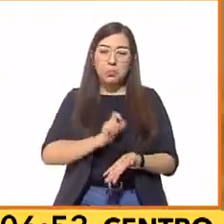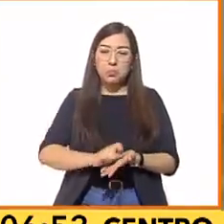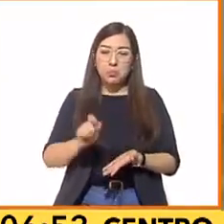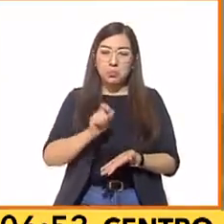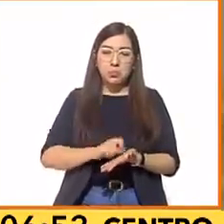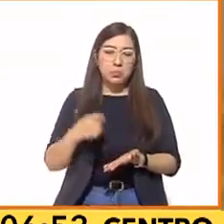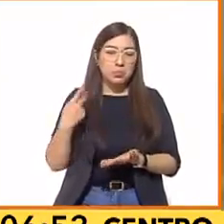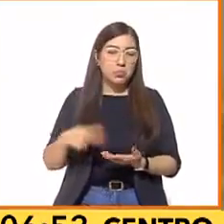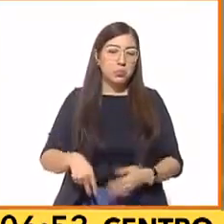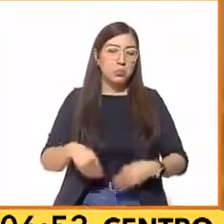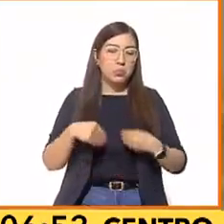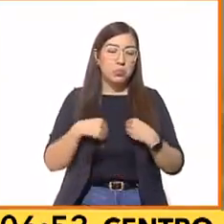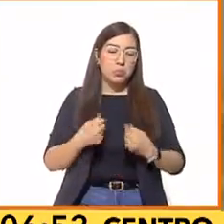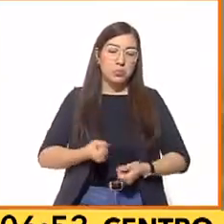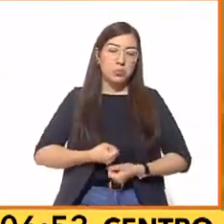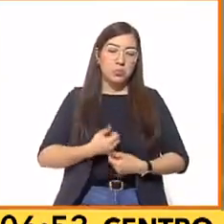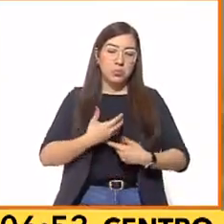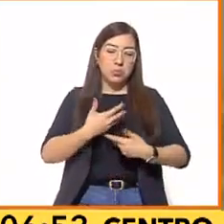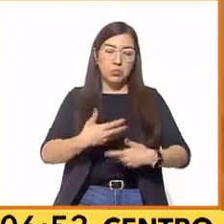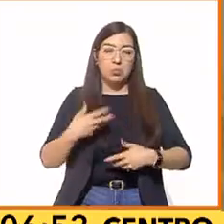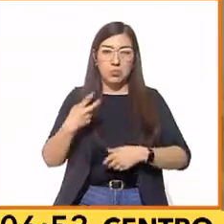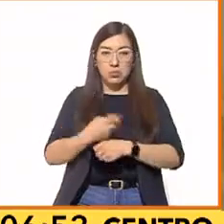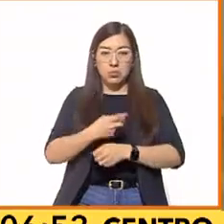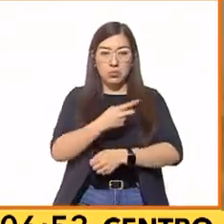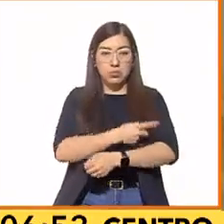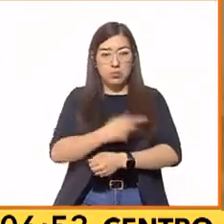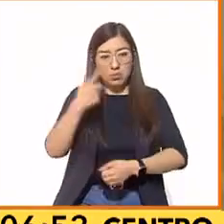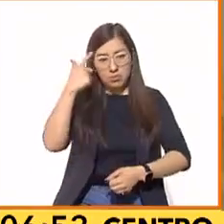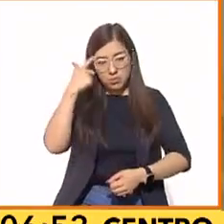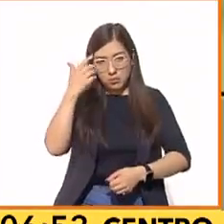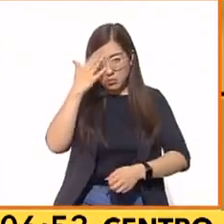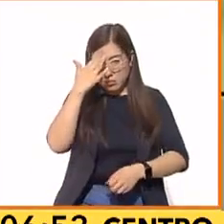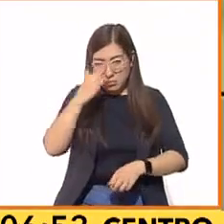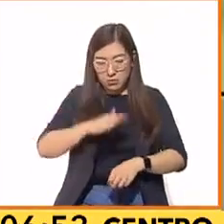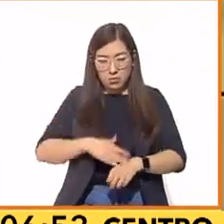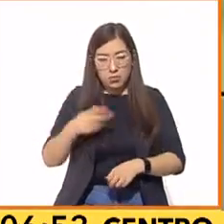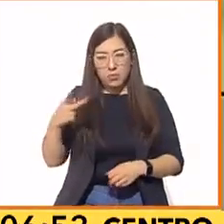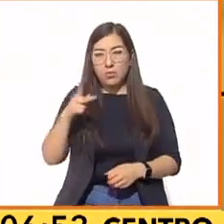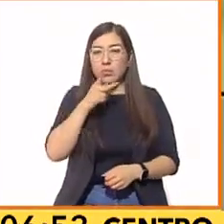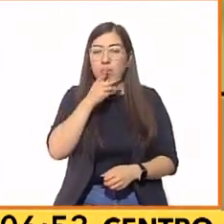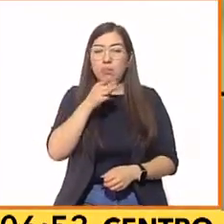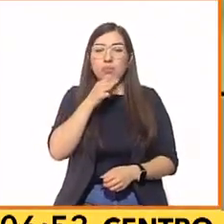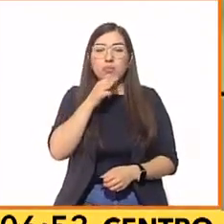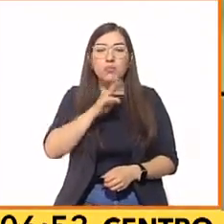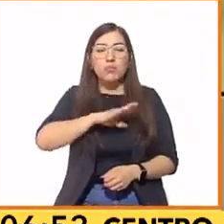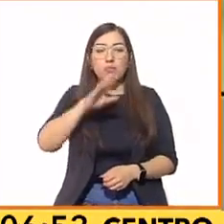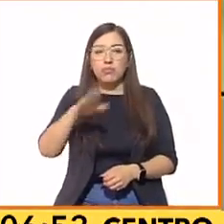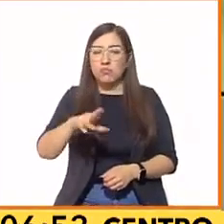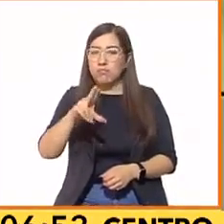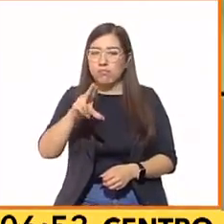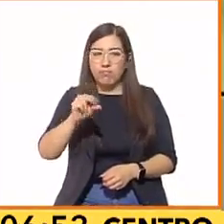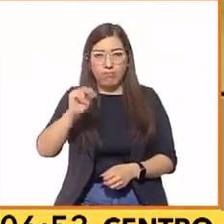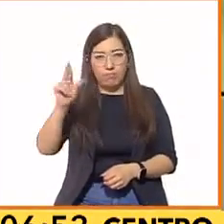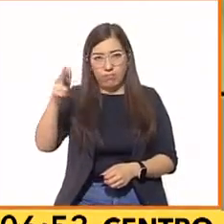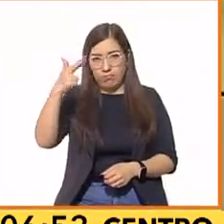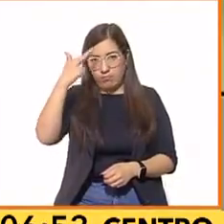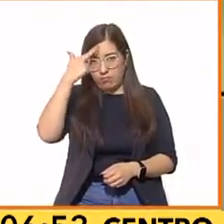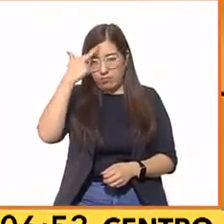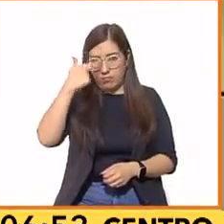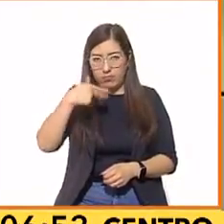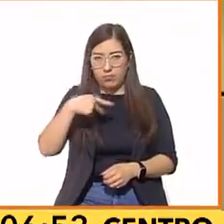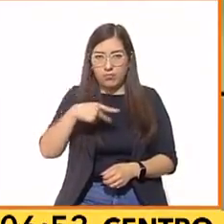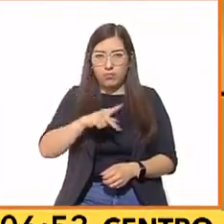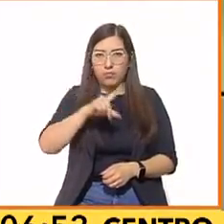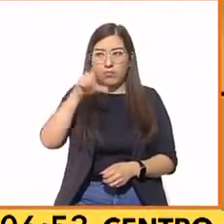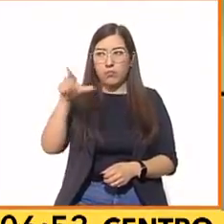vida, desde que recuerda, no recuerda a sus padres porque murieron cuando él tenía 3 años, pero a partir de sus